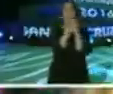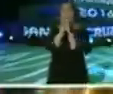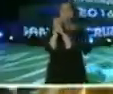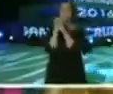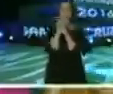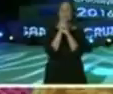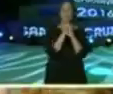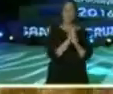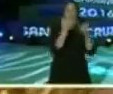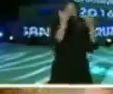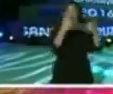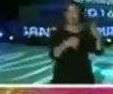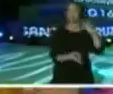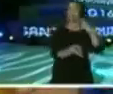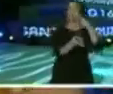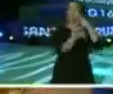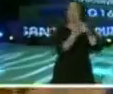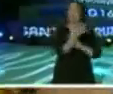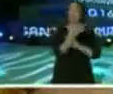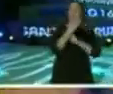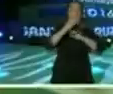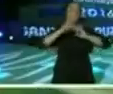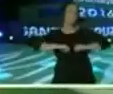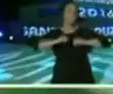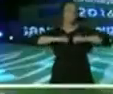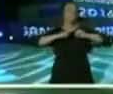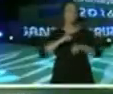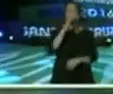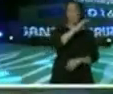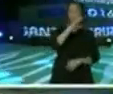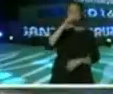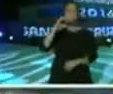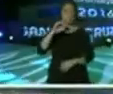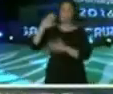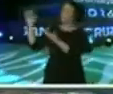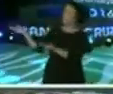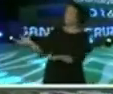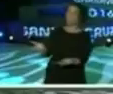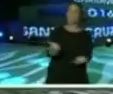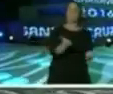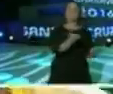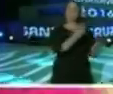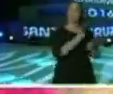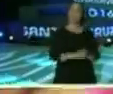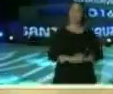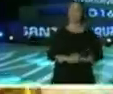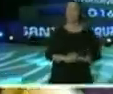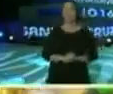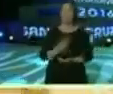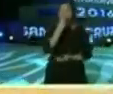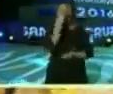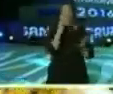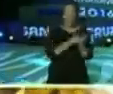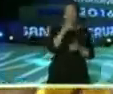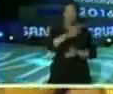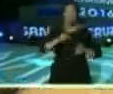mames! Gran festival se hizo para los ancianos. Coalición Canaria los lleva de mano, 2000 los